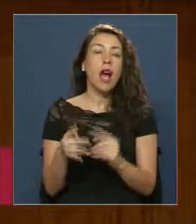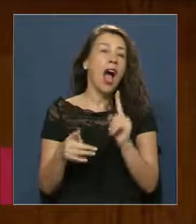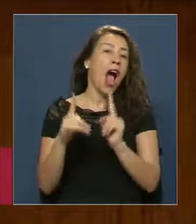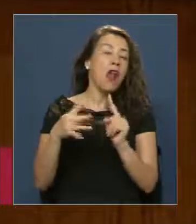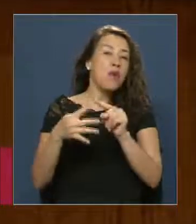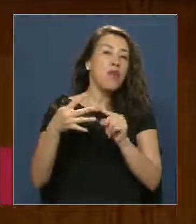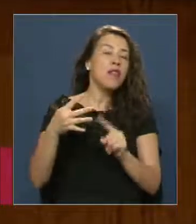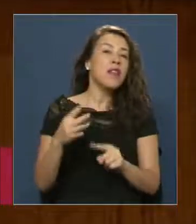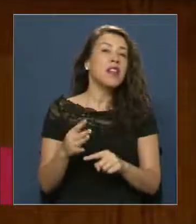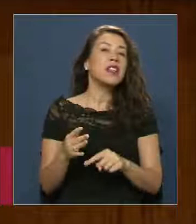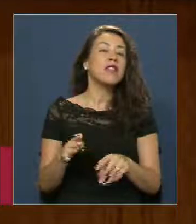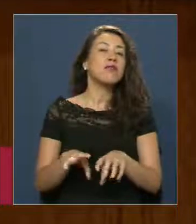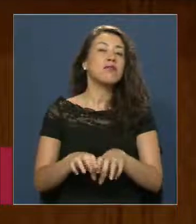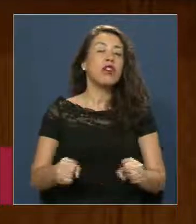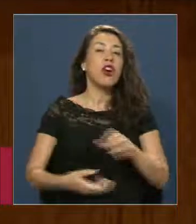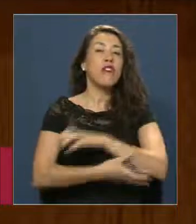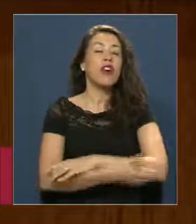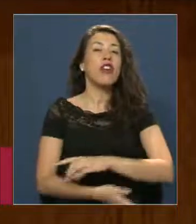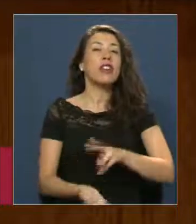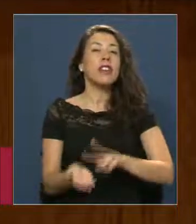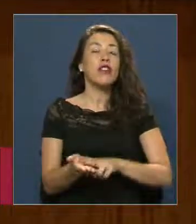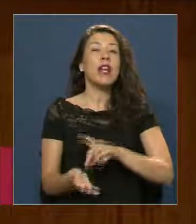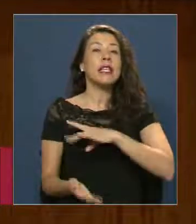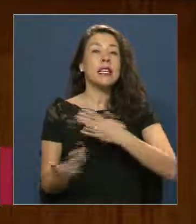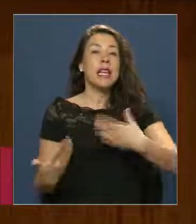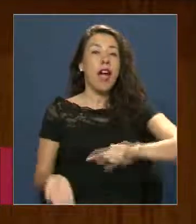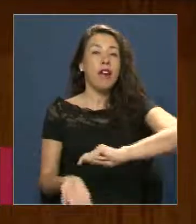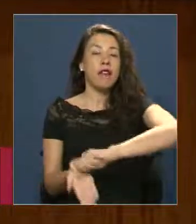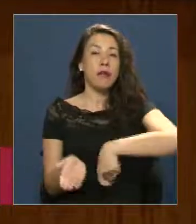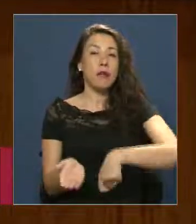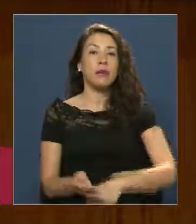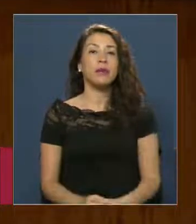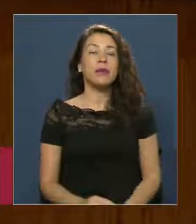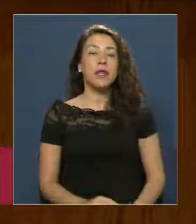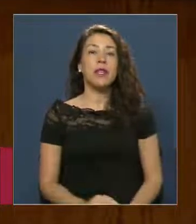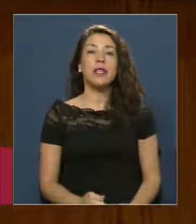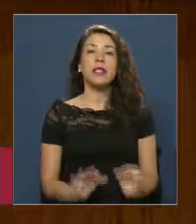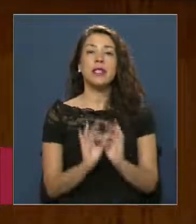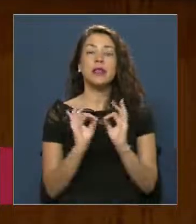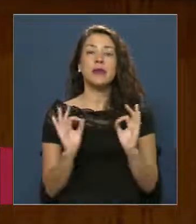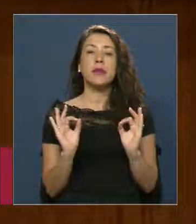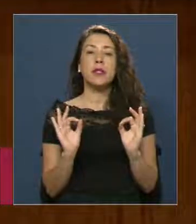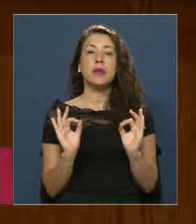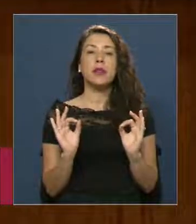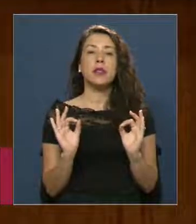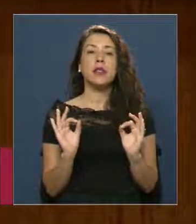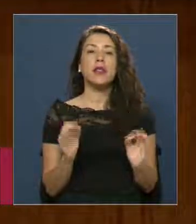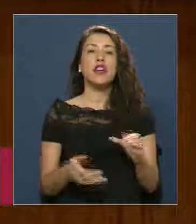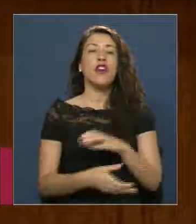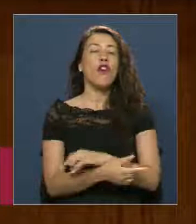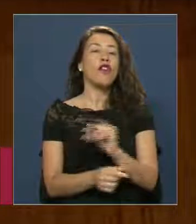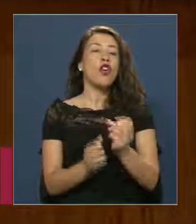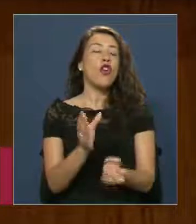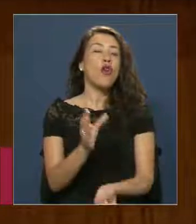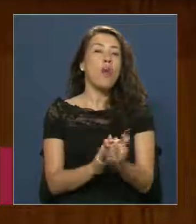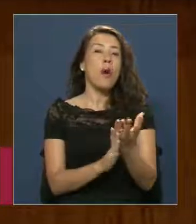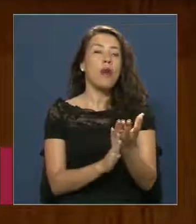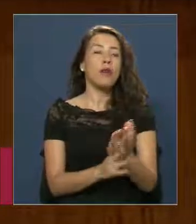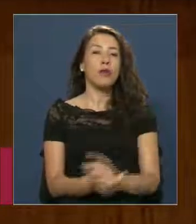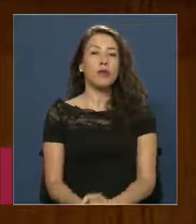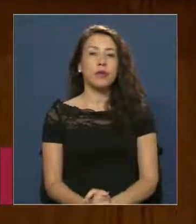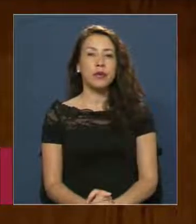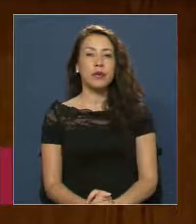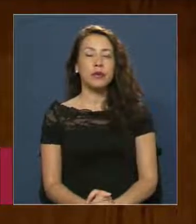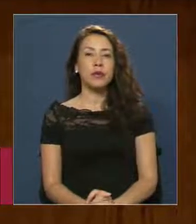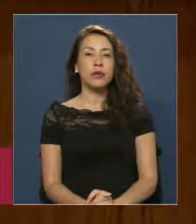convenios tributarios suscritos por nuestro país, particularmente en los convenios más recientes, de manera